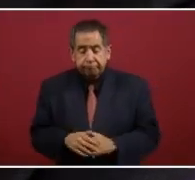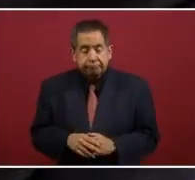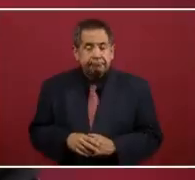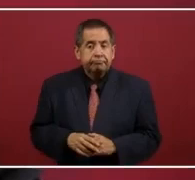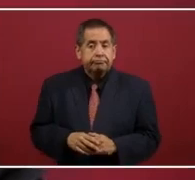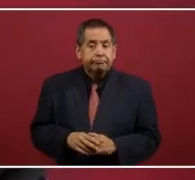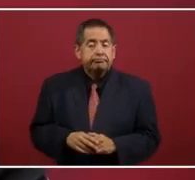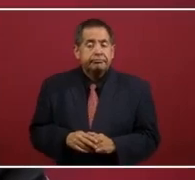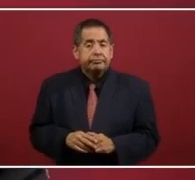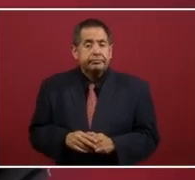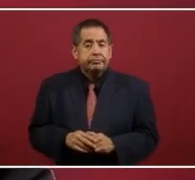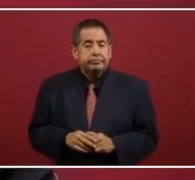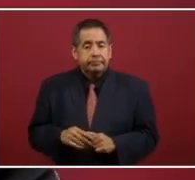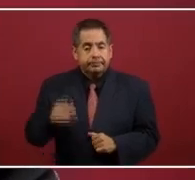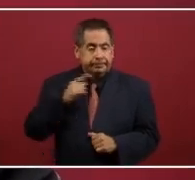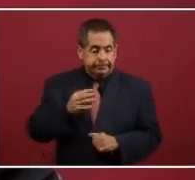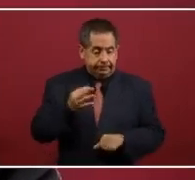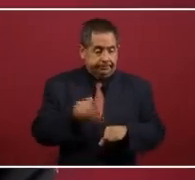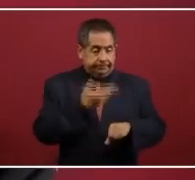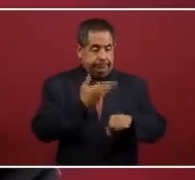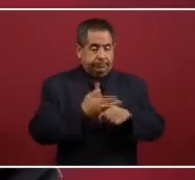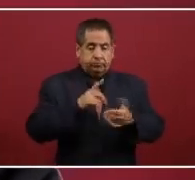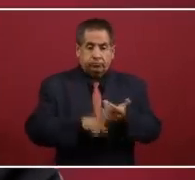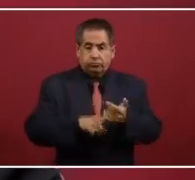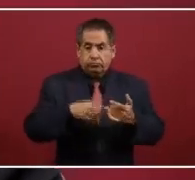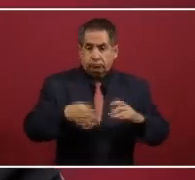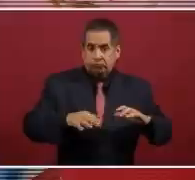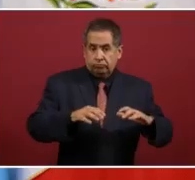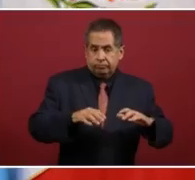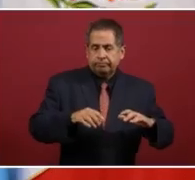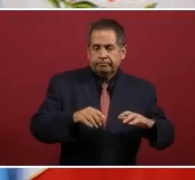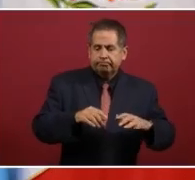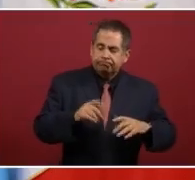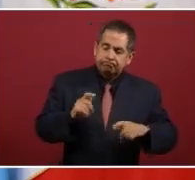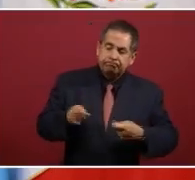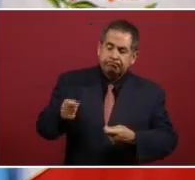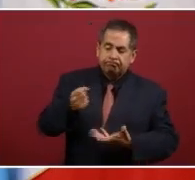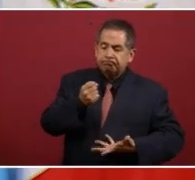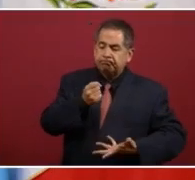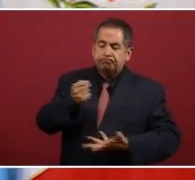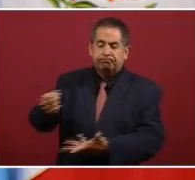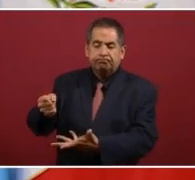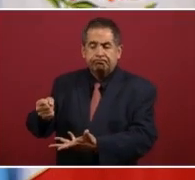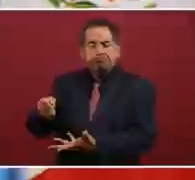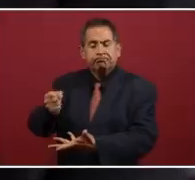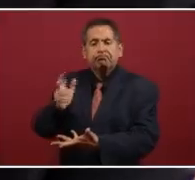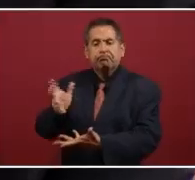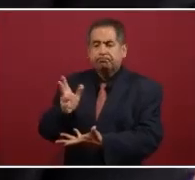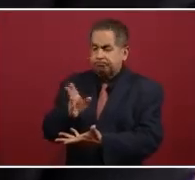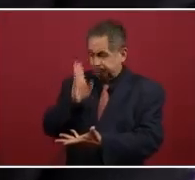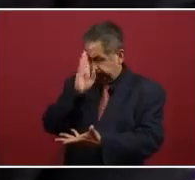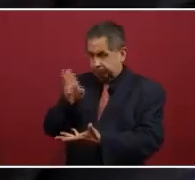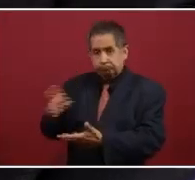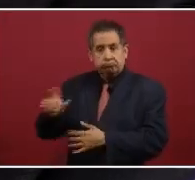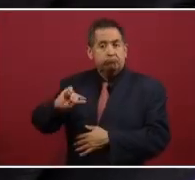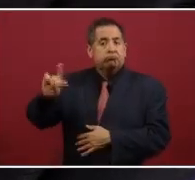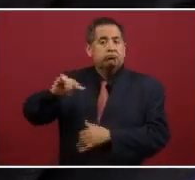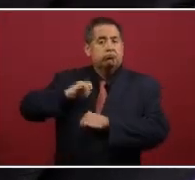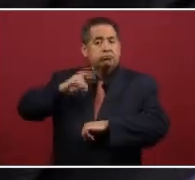Desde la Tesorería de la Federación, que se les entregara a las